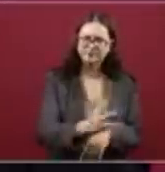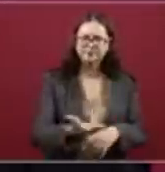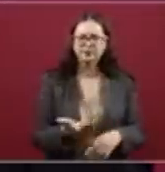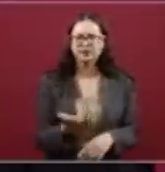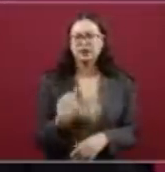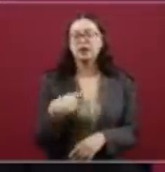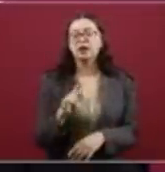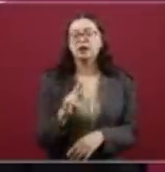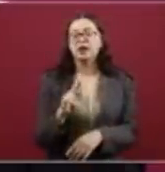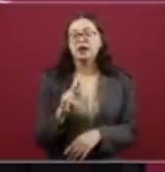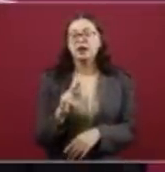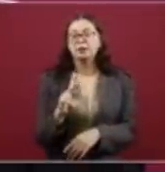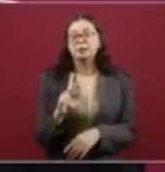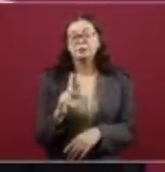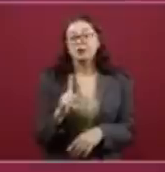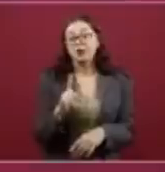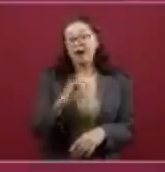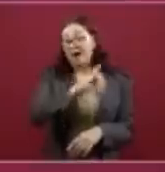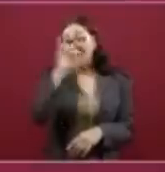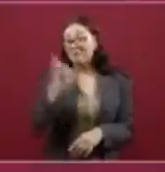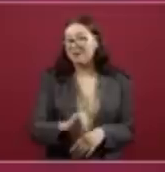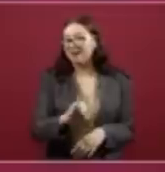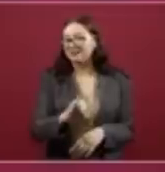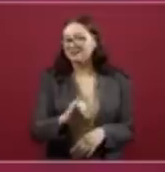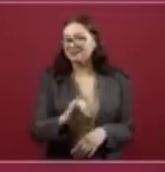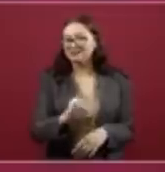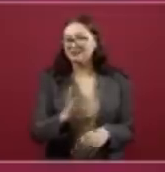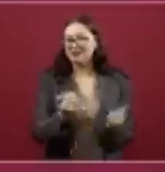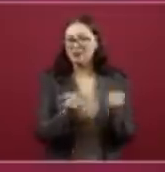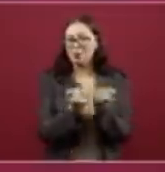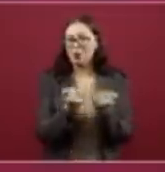como los gobiernos que ellos defendieron,